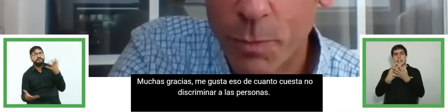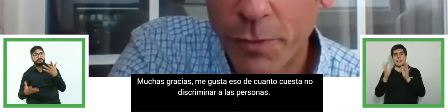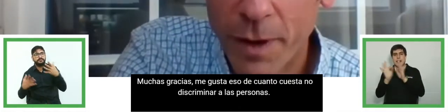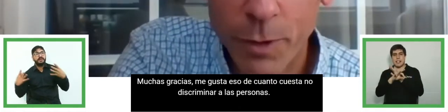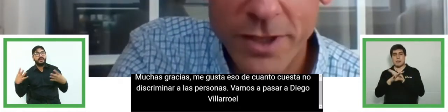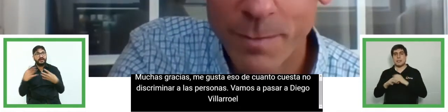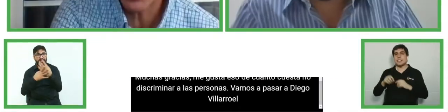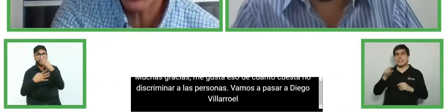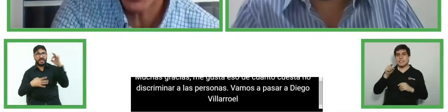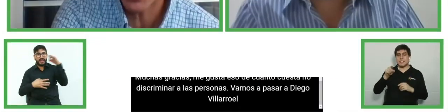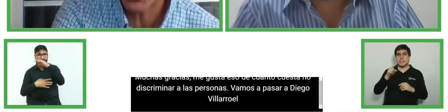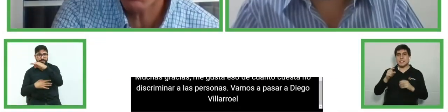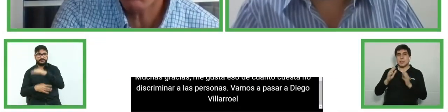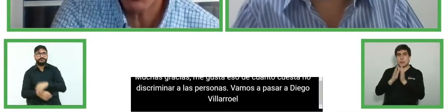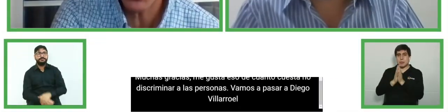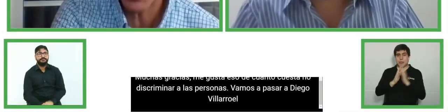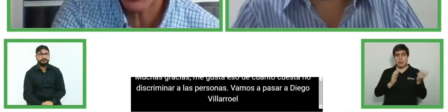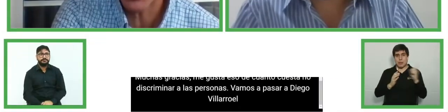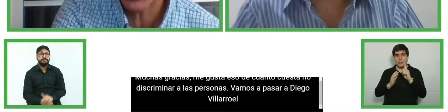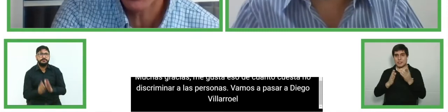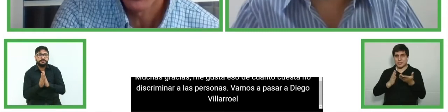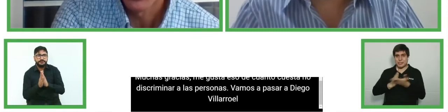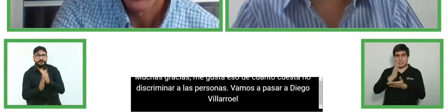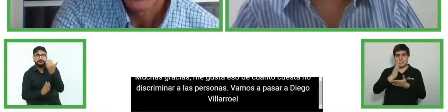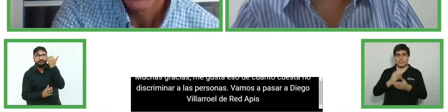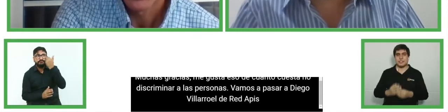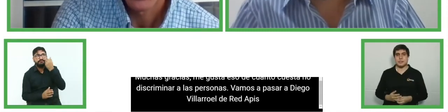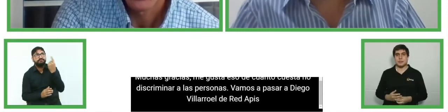Entonces, Diego, por favor, sin más dilación, vamos adelante.